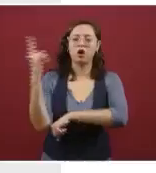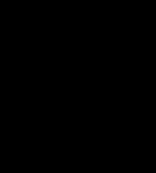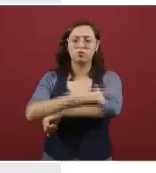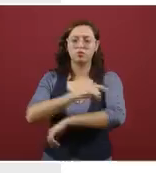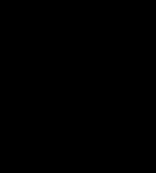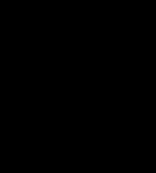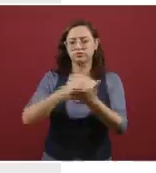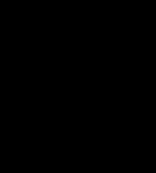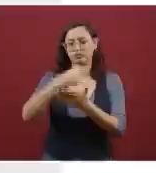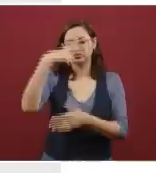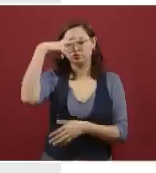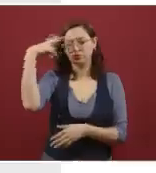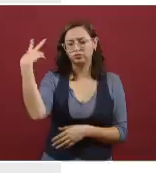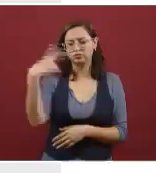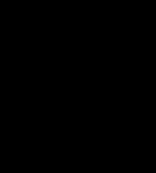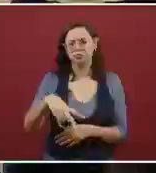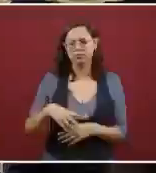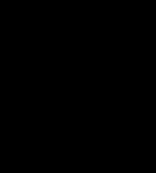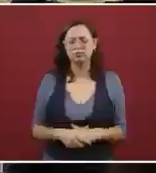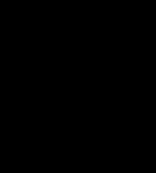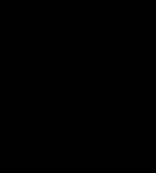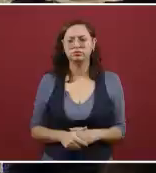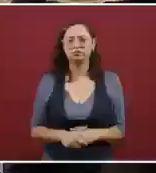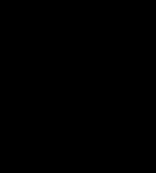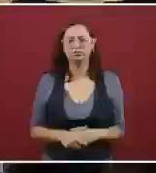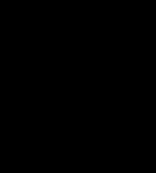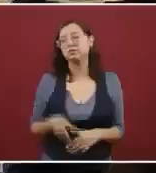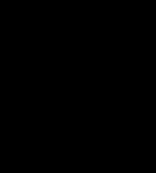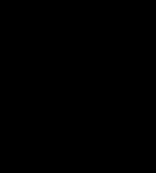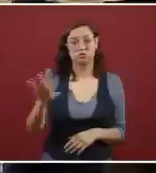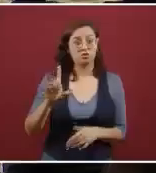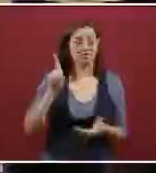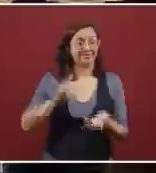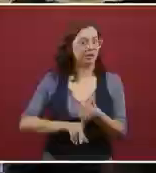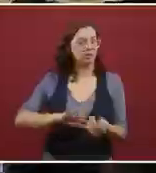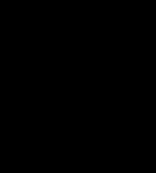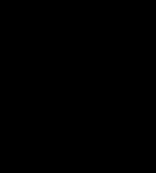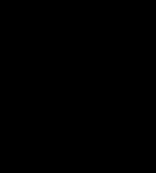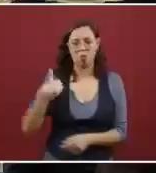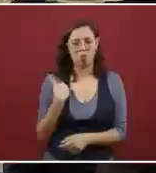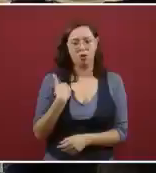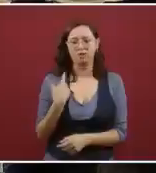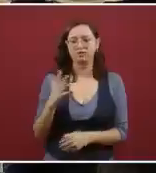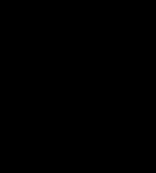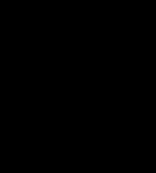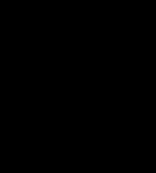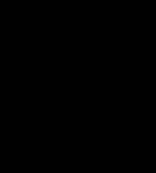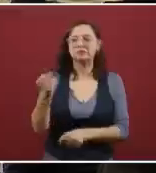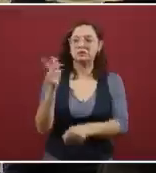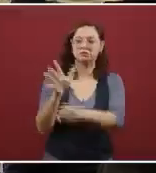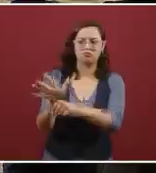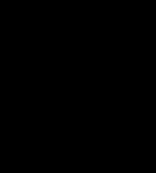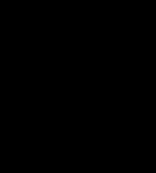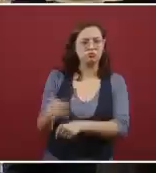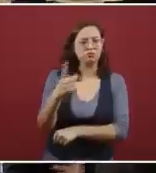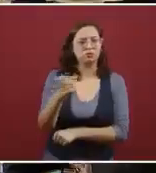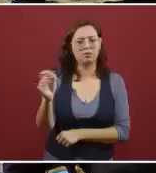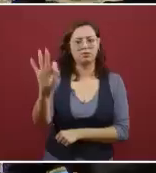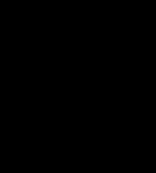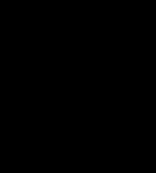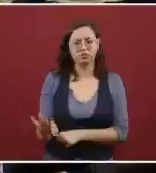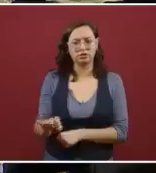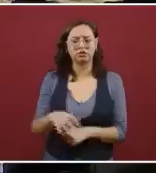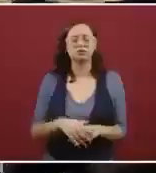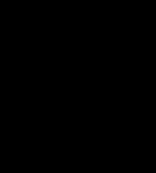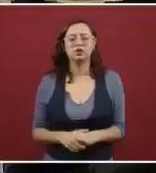puede, porque de acuerdo con el almacenamiento que tienen, digamos que está al 100% de sus inventarios. Y lo